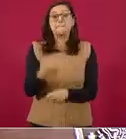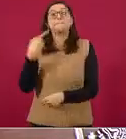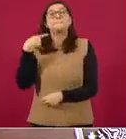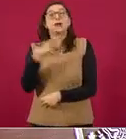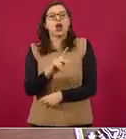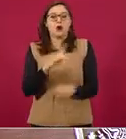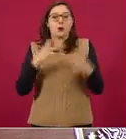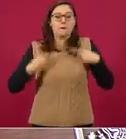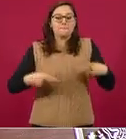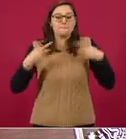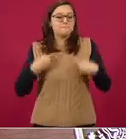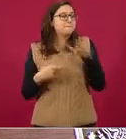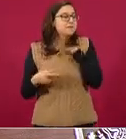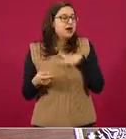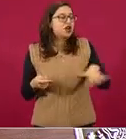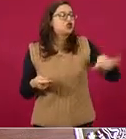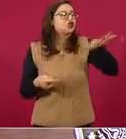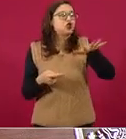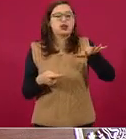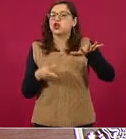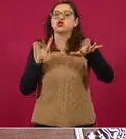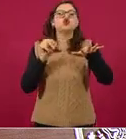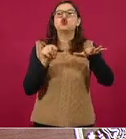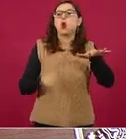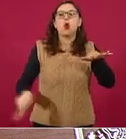Lo que hacemos con la gasolina, a ver,